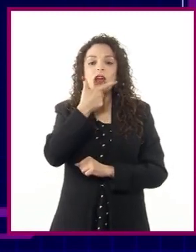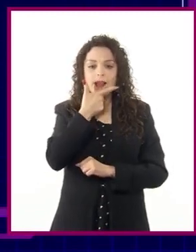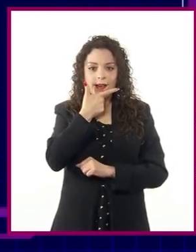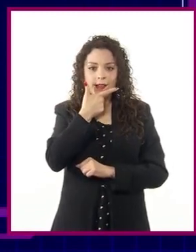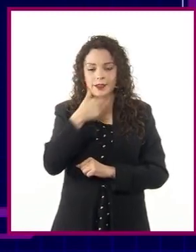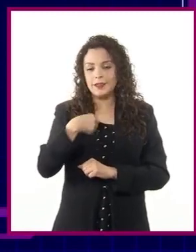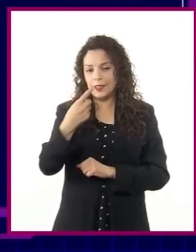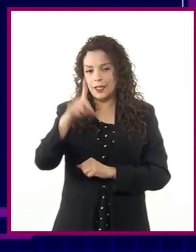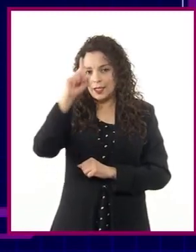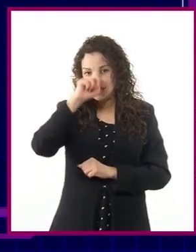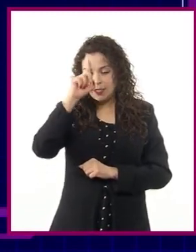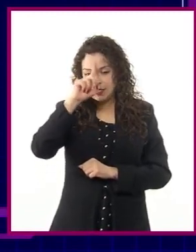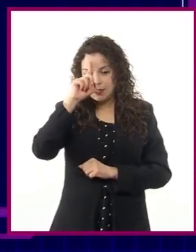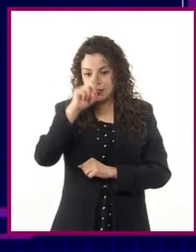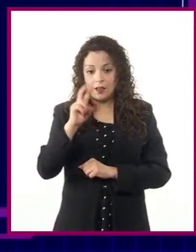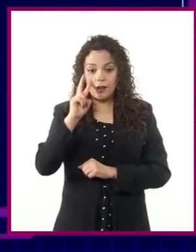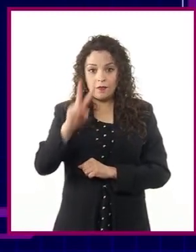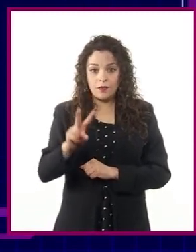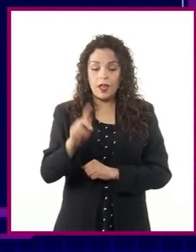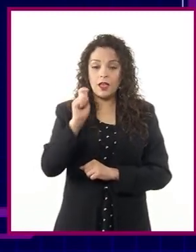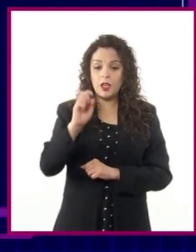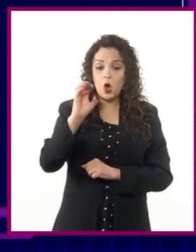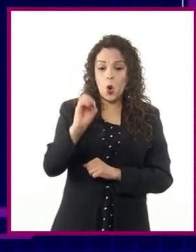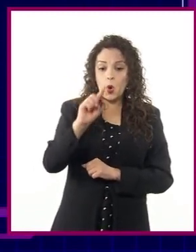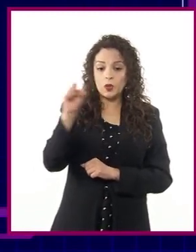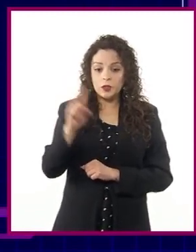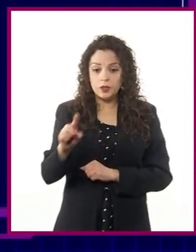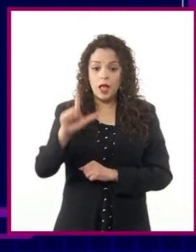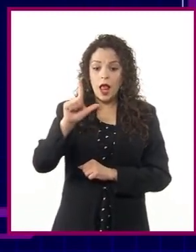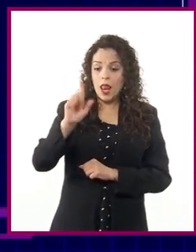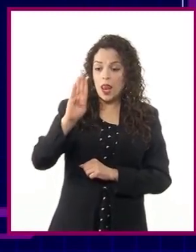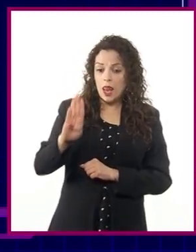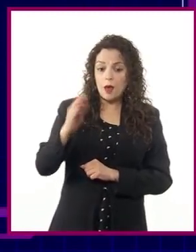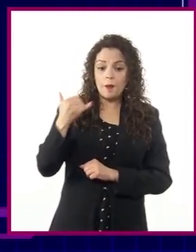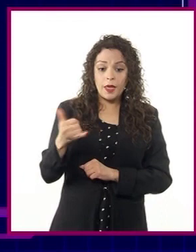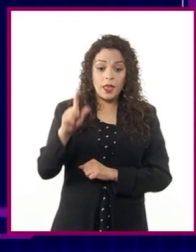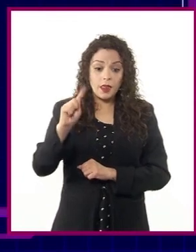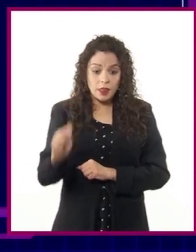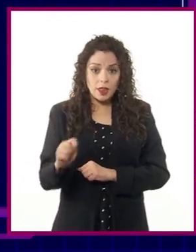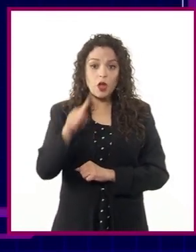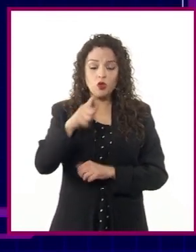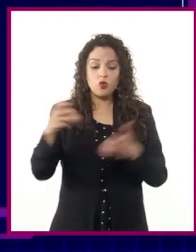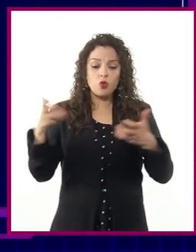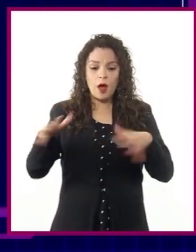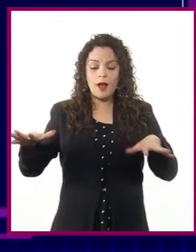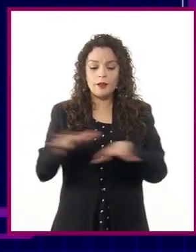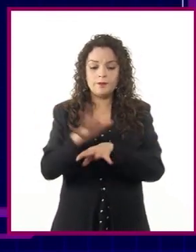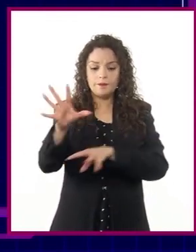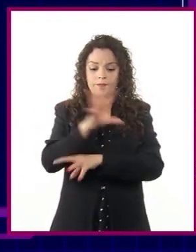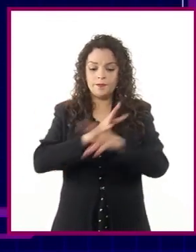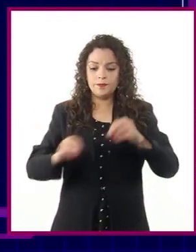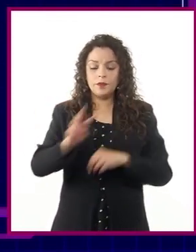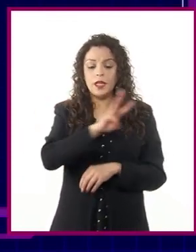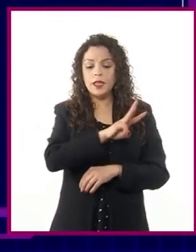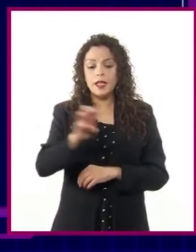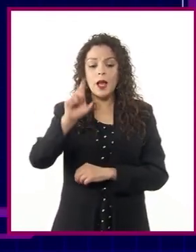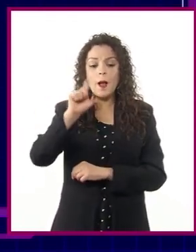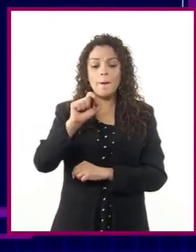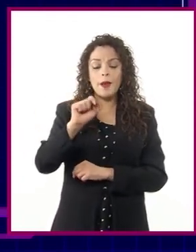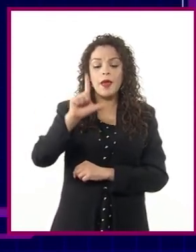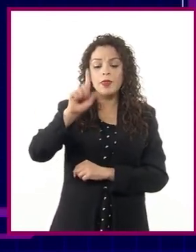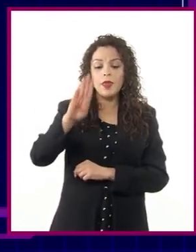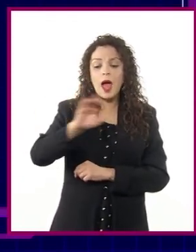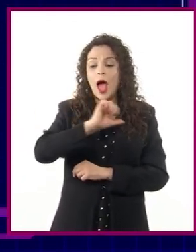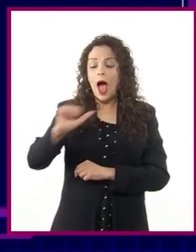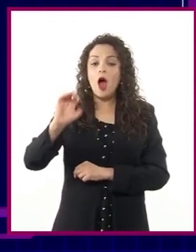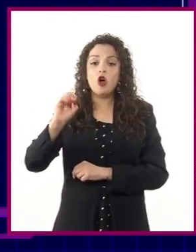las equivalencias entre onzas, libras y toneladas, conviertan 320 libras a onzas y también